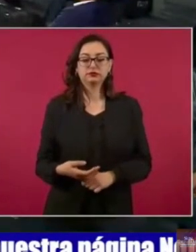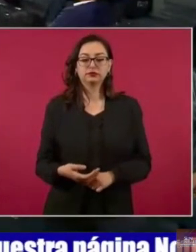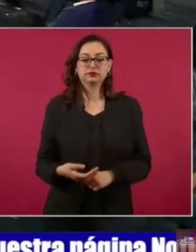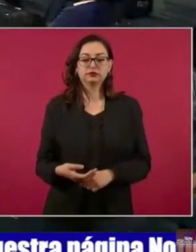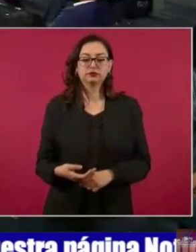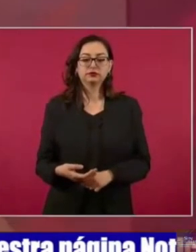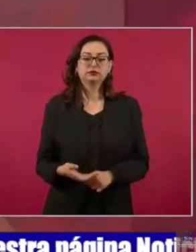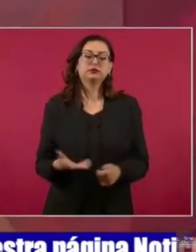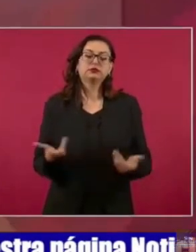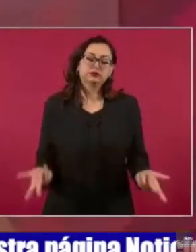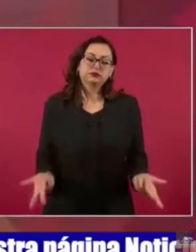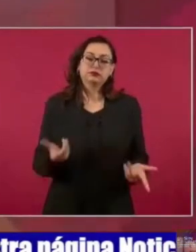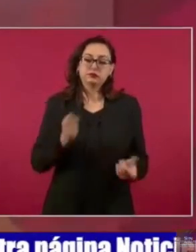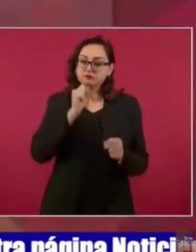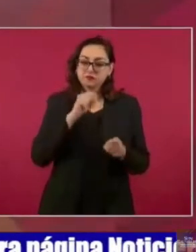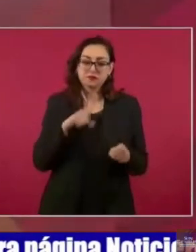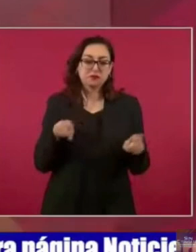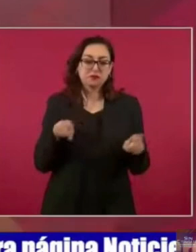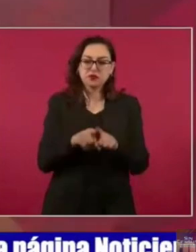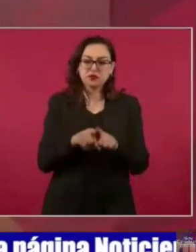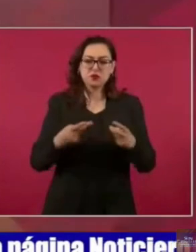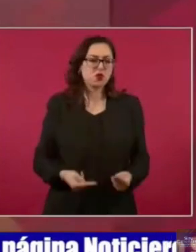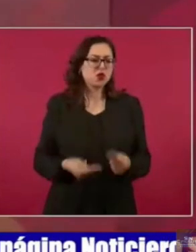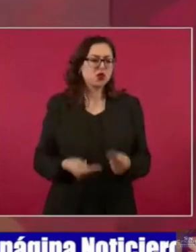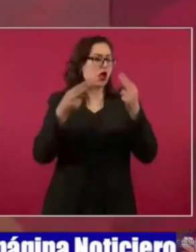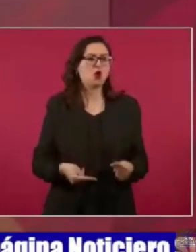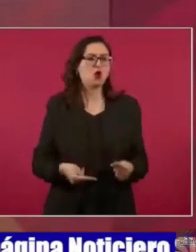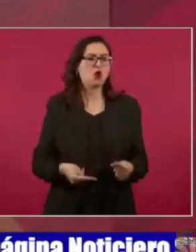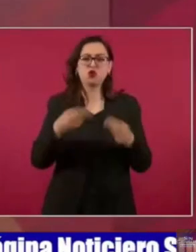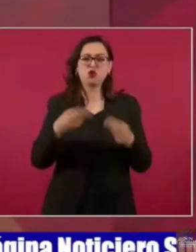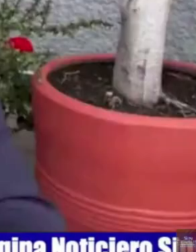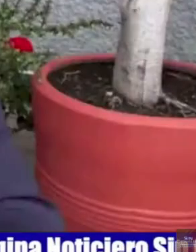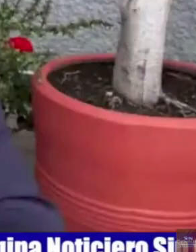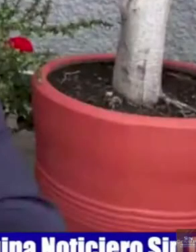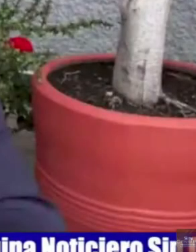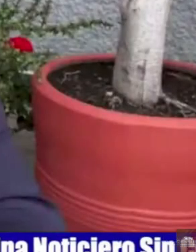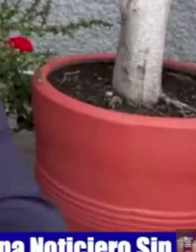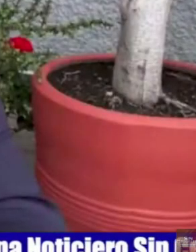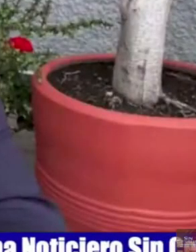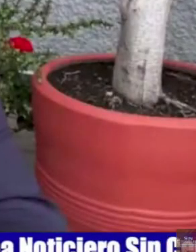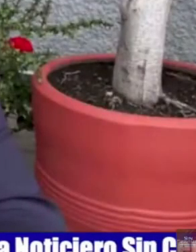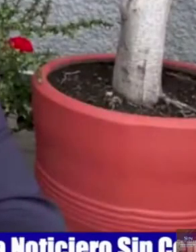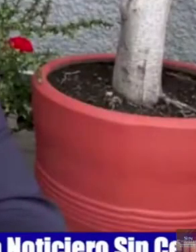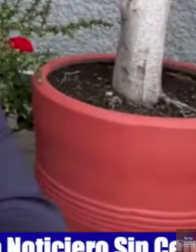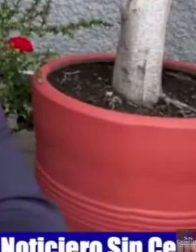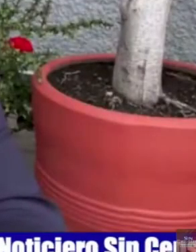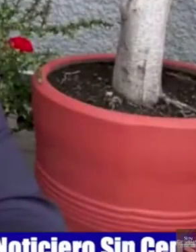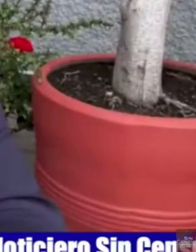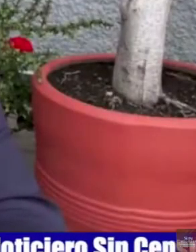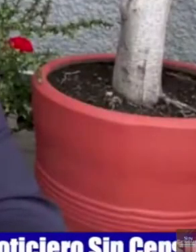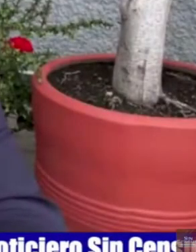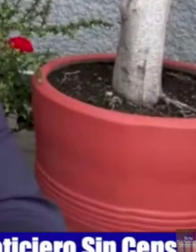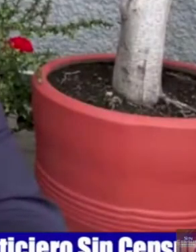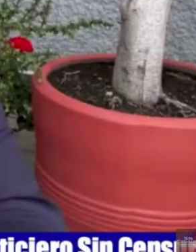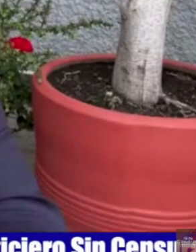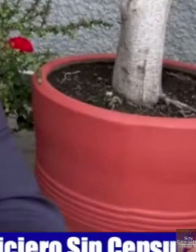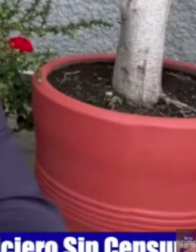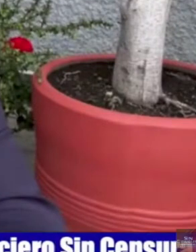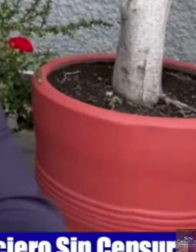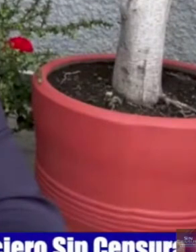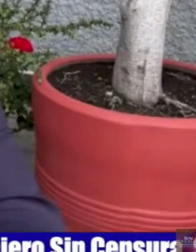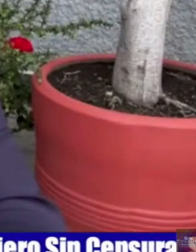reparar mucho en el país. Vamos a ver y escuchar las declaraciones si las tenemos y